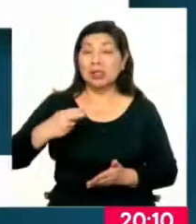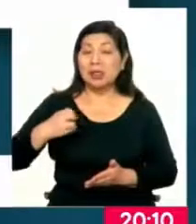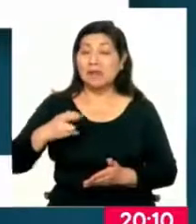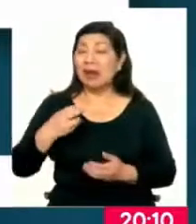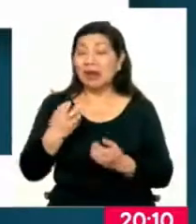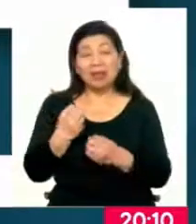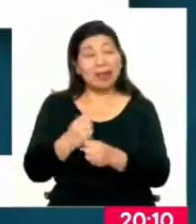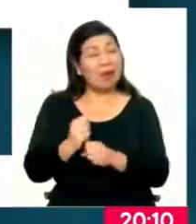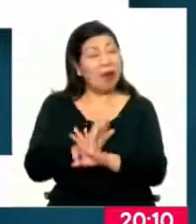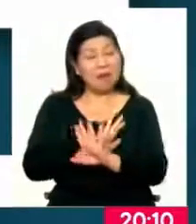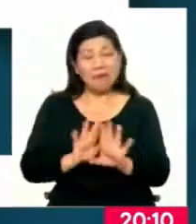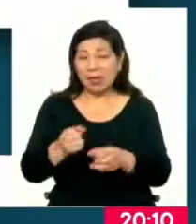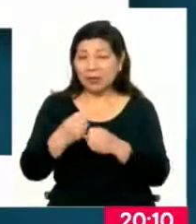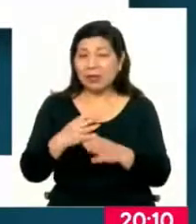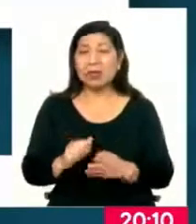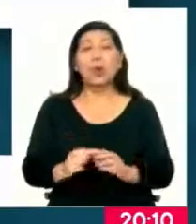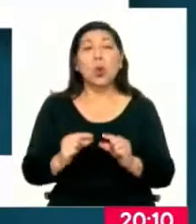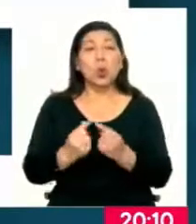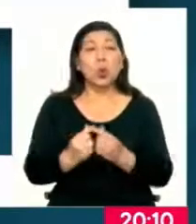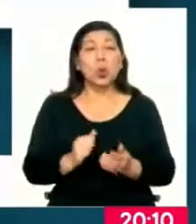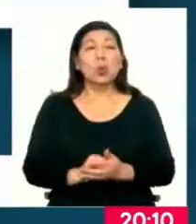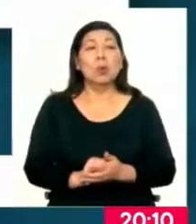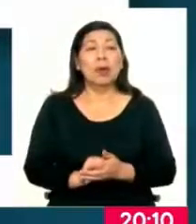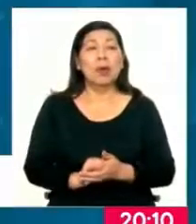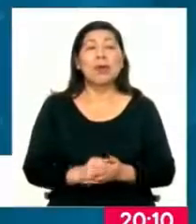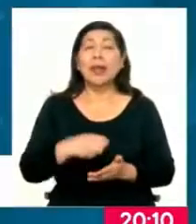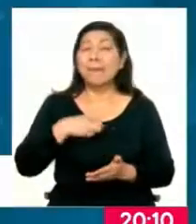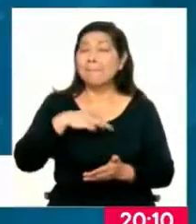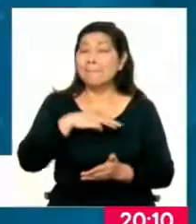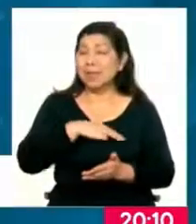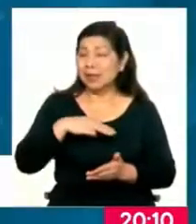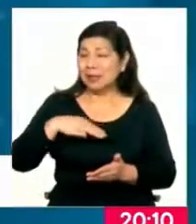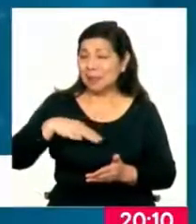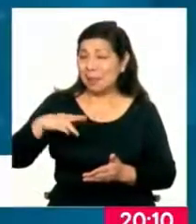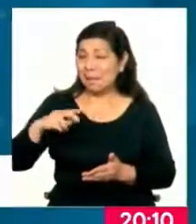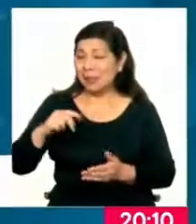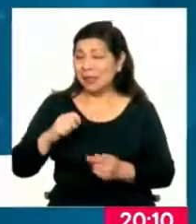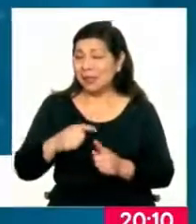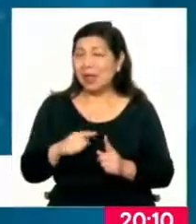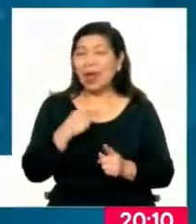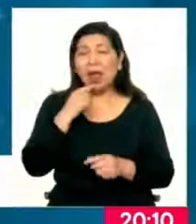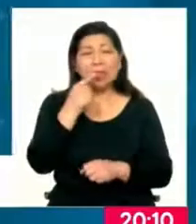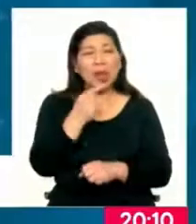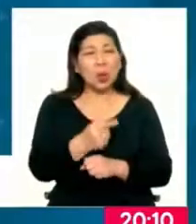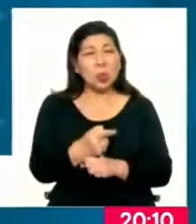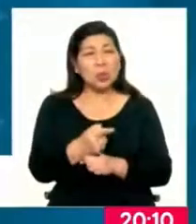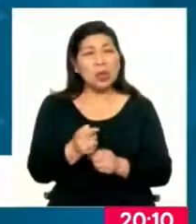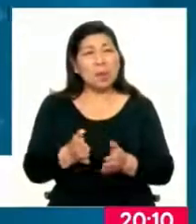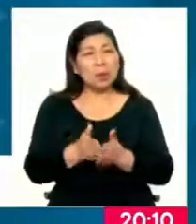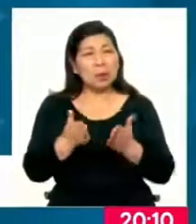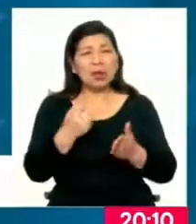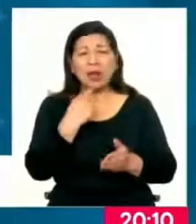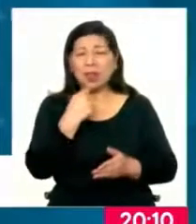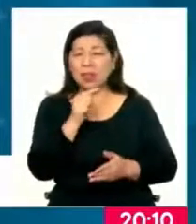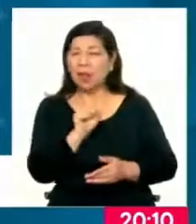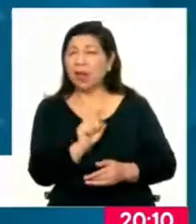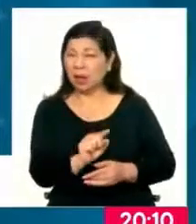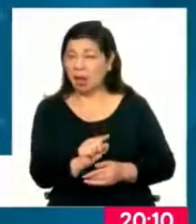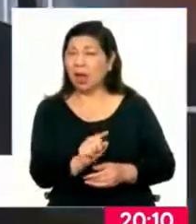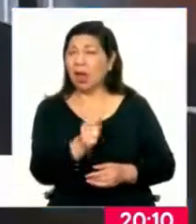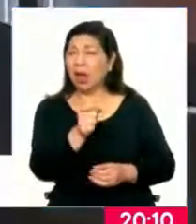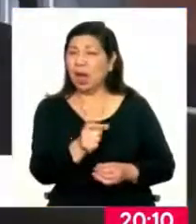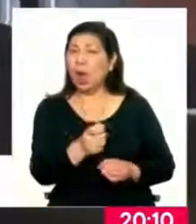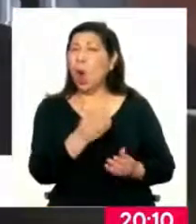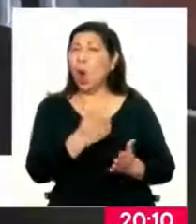había renunciado al cargo de jefe de gabinete del despacho ministerial del MINSA, luego que una denuncia periodística lo indicara